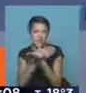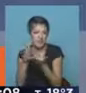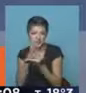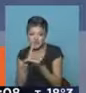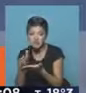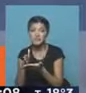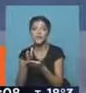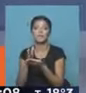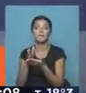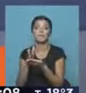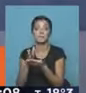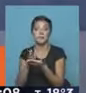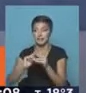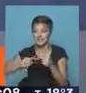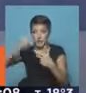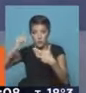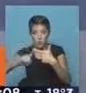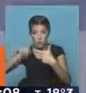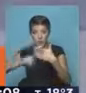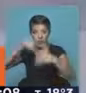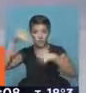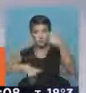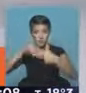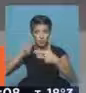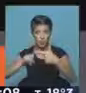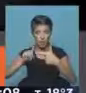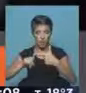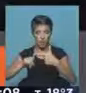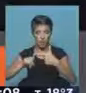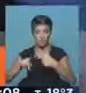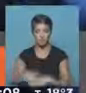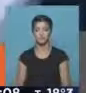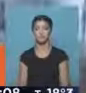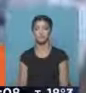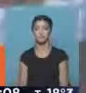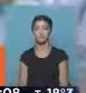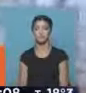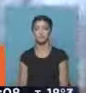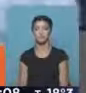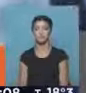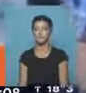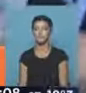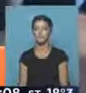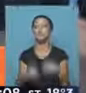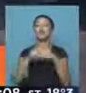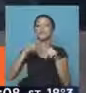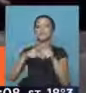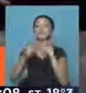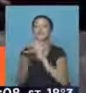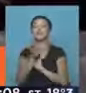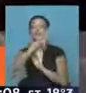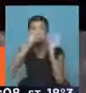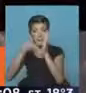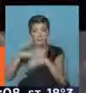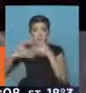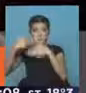Geert Wilders salió segunda en las elecciones legislativas. La extrema derecha está creciendo en otros países,